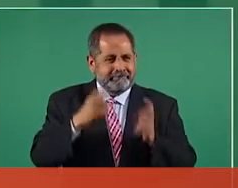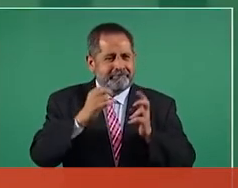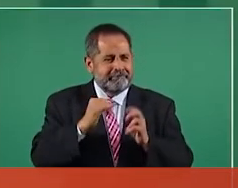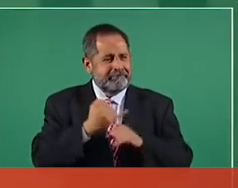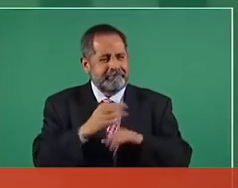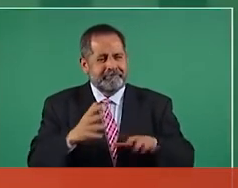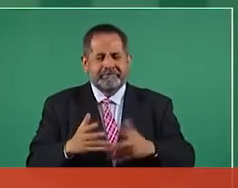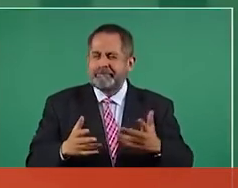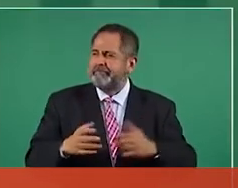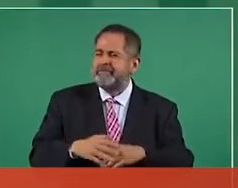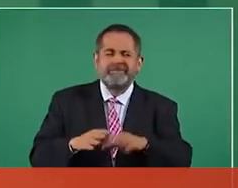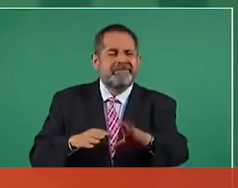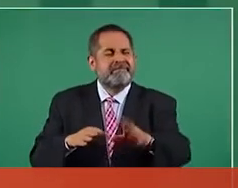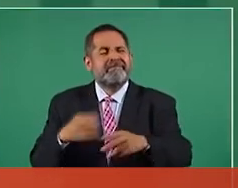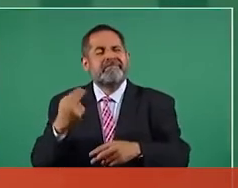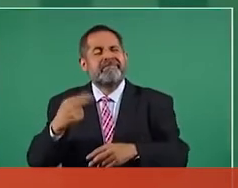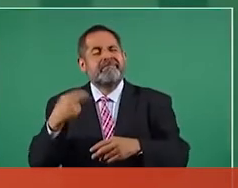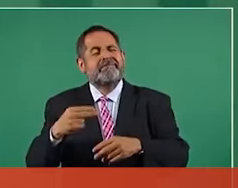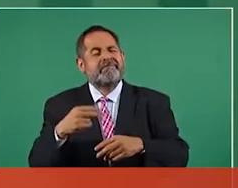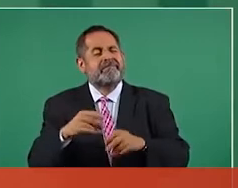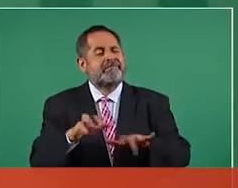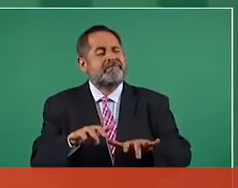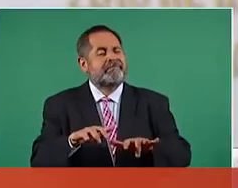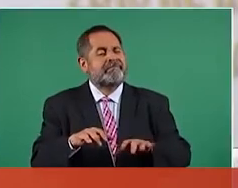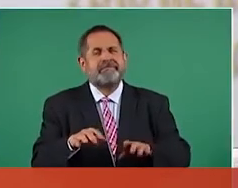Había un sistema que le llamaban